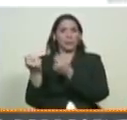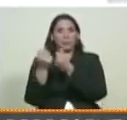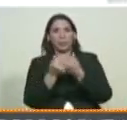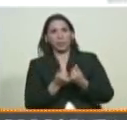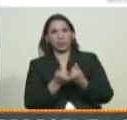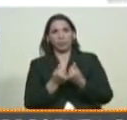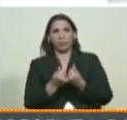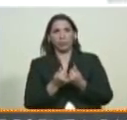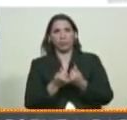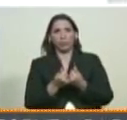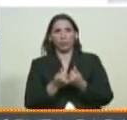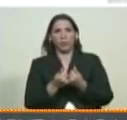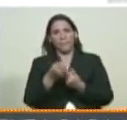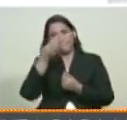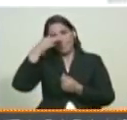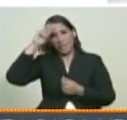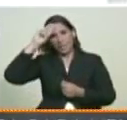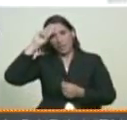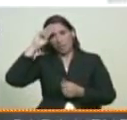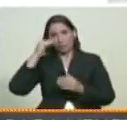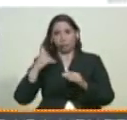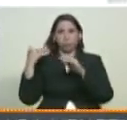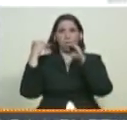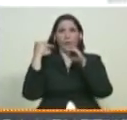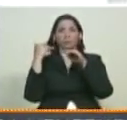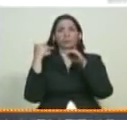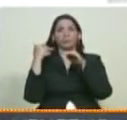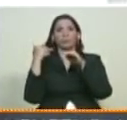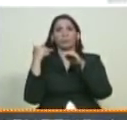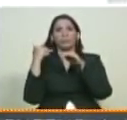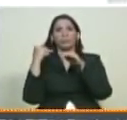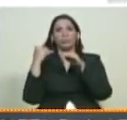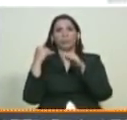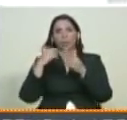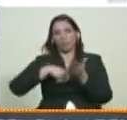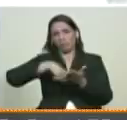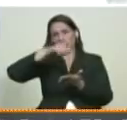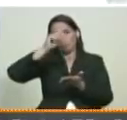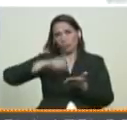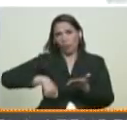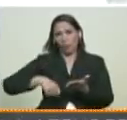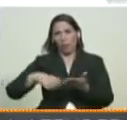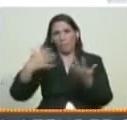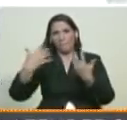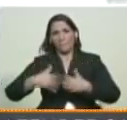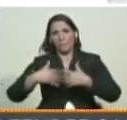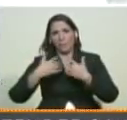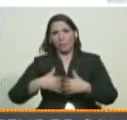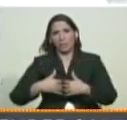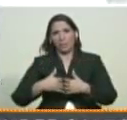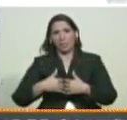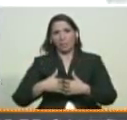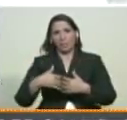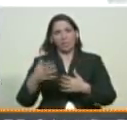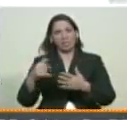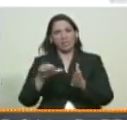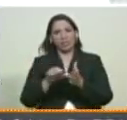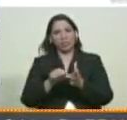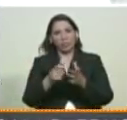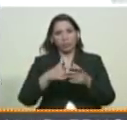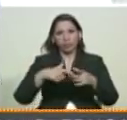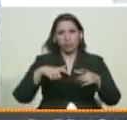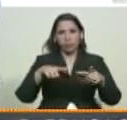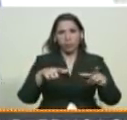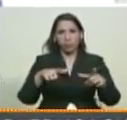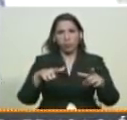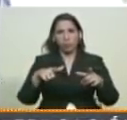del petróleo mexicano e incluso contratando con una empresa cuya sede se encuentra en